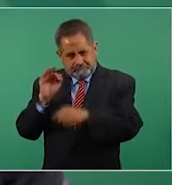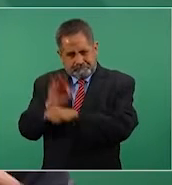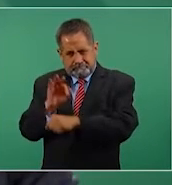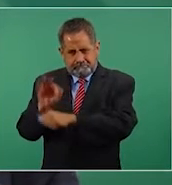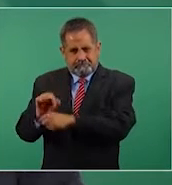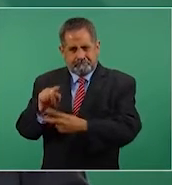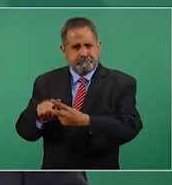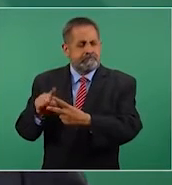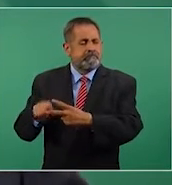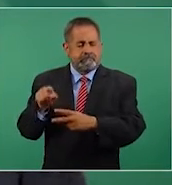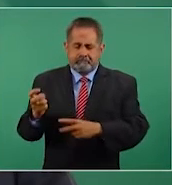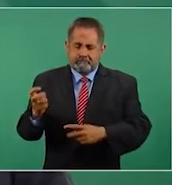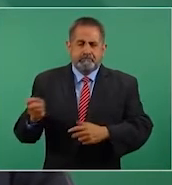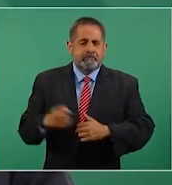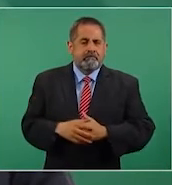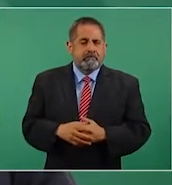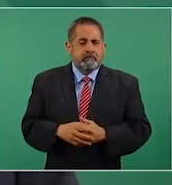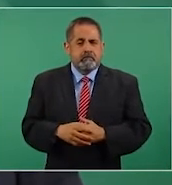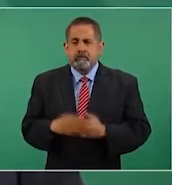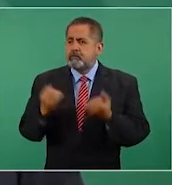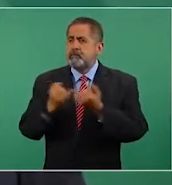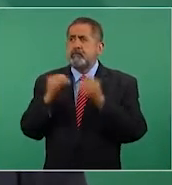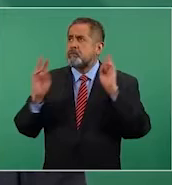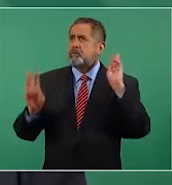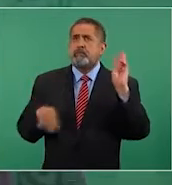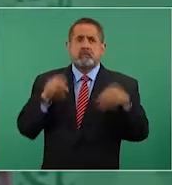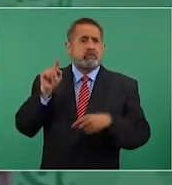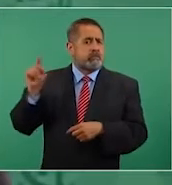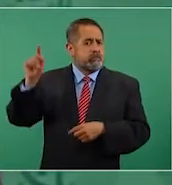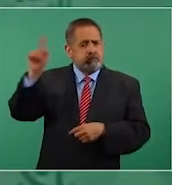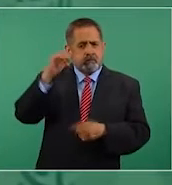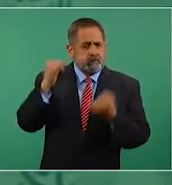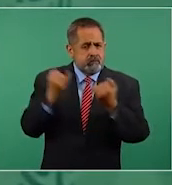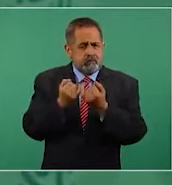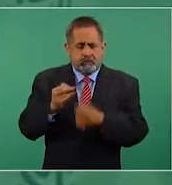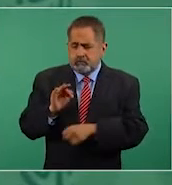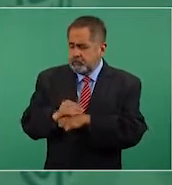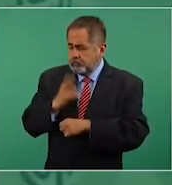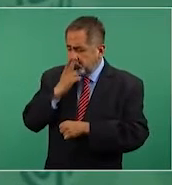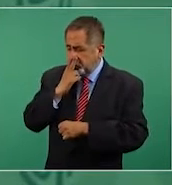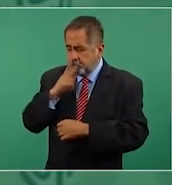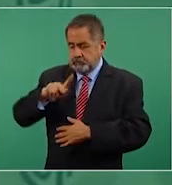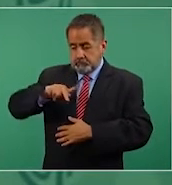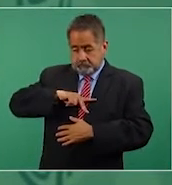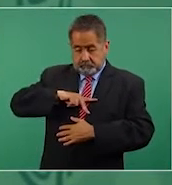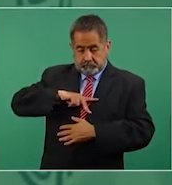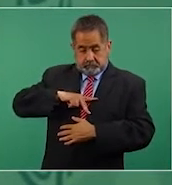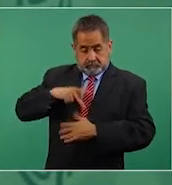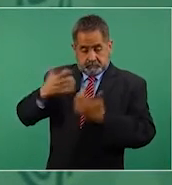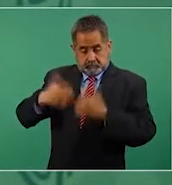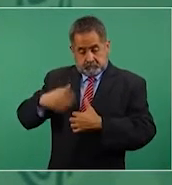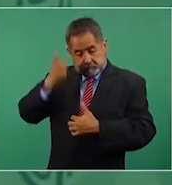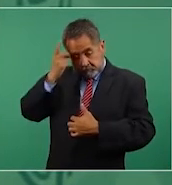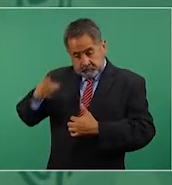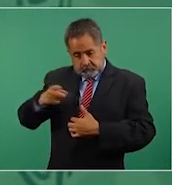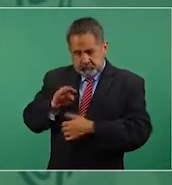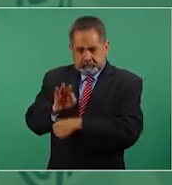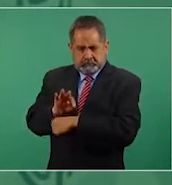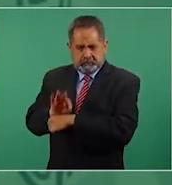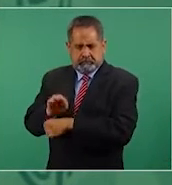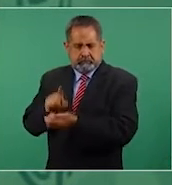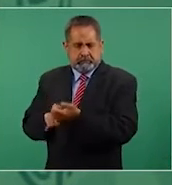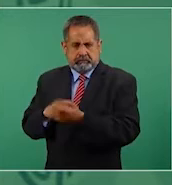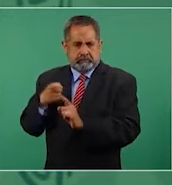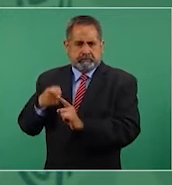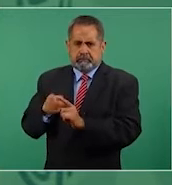Y eso lo hacen en todo el mundo, protegen sus empresas estratégicas.